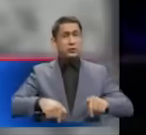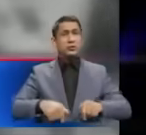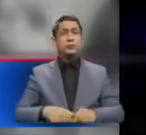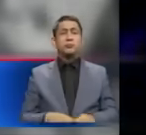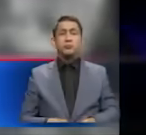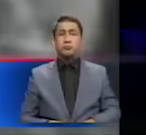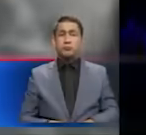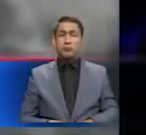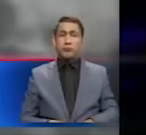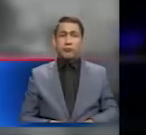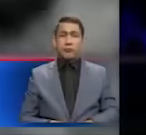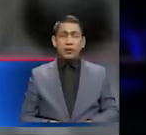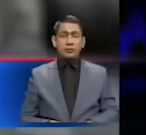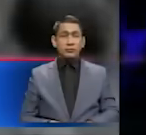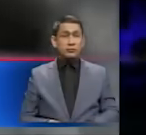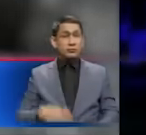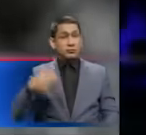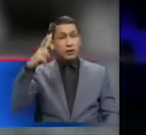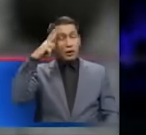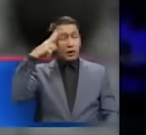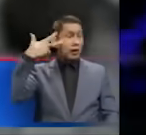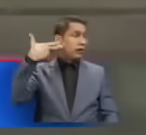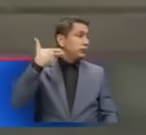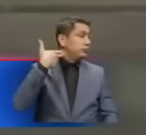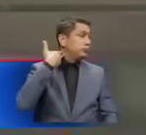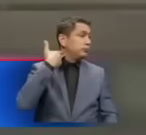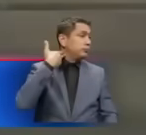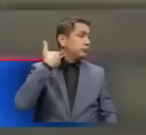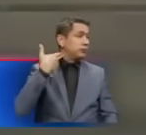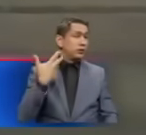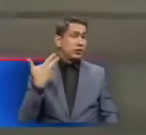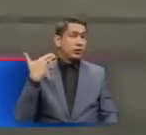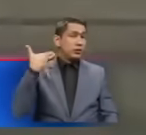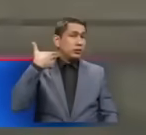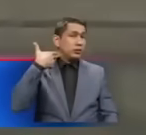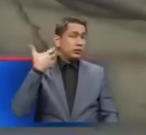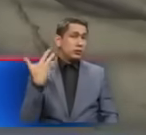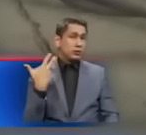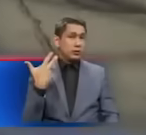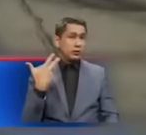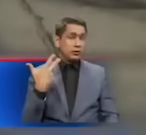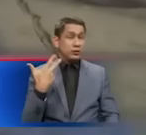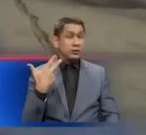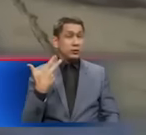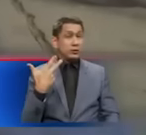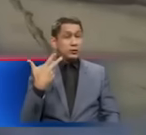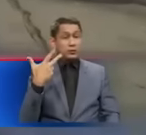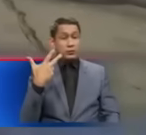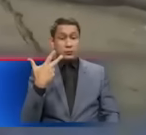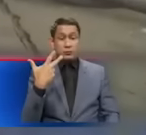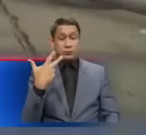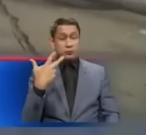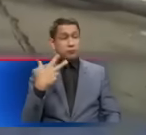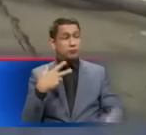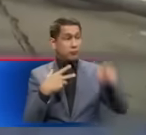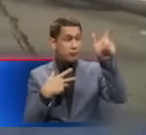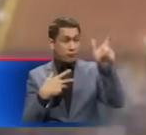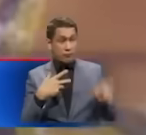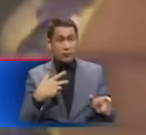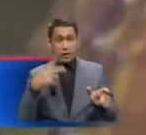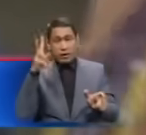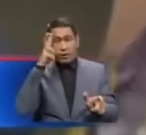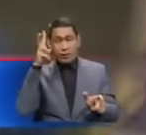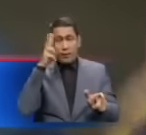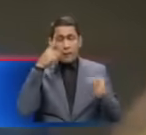encañonó aquí a un cliente con revólver. Dicen que allá se ha ido la bala. forcejeando. El cliente creo que estuvo aquí